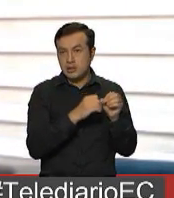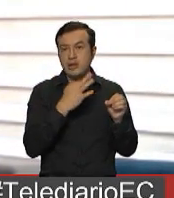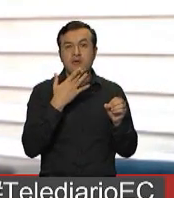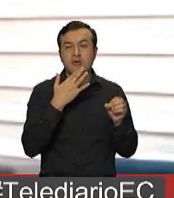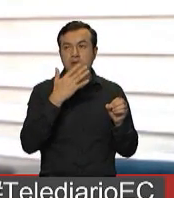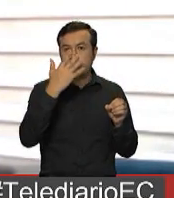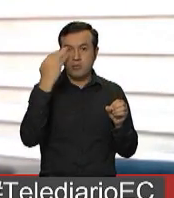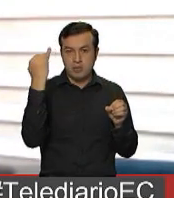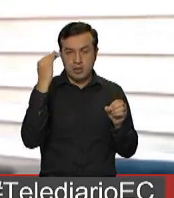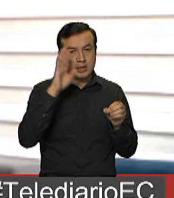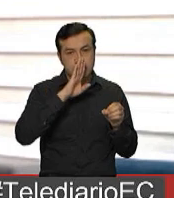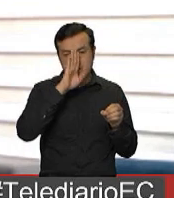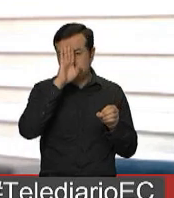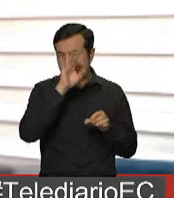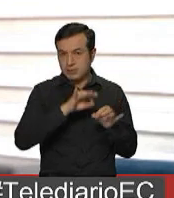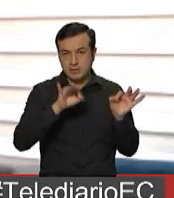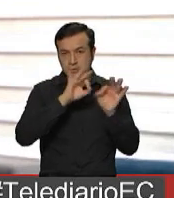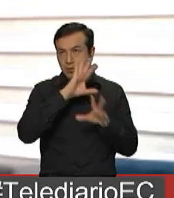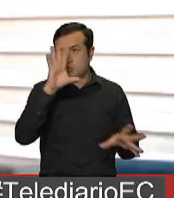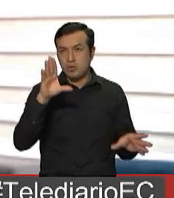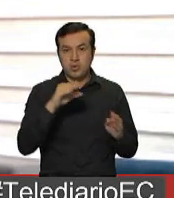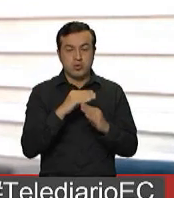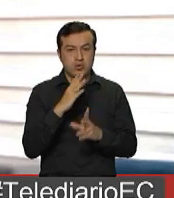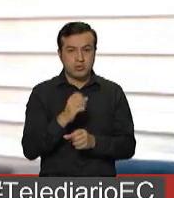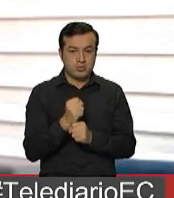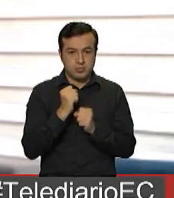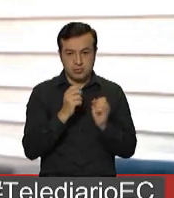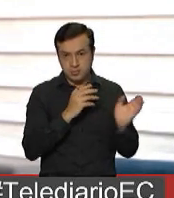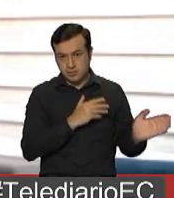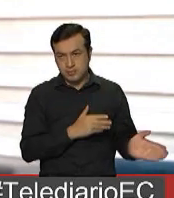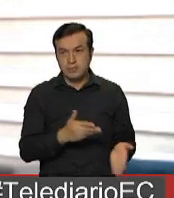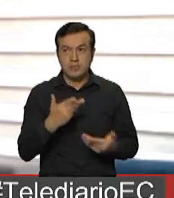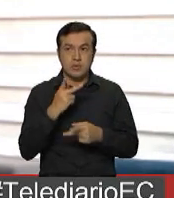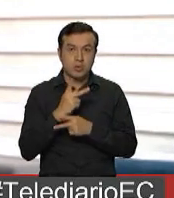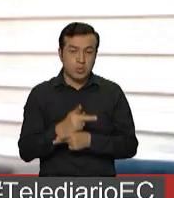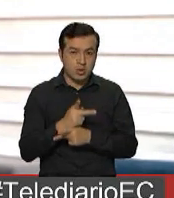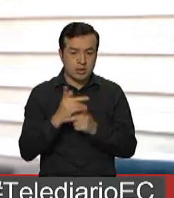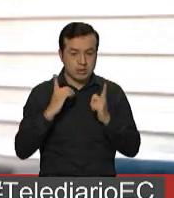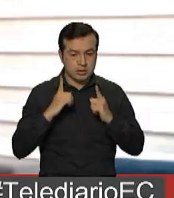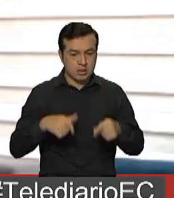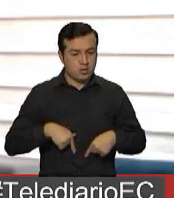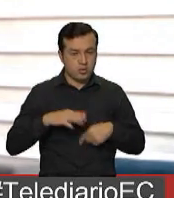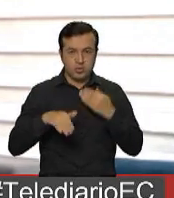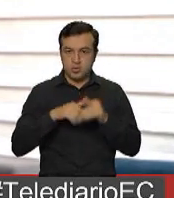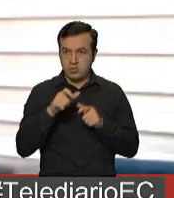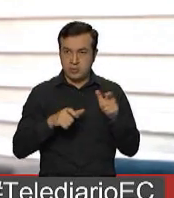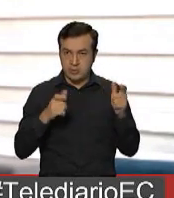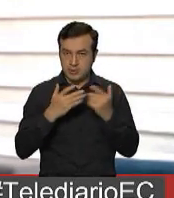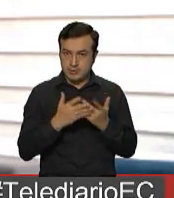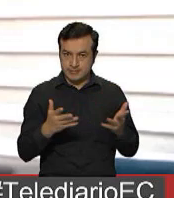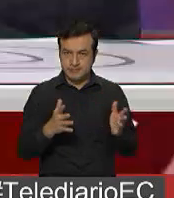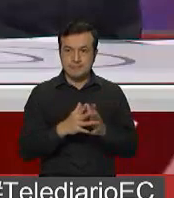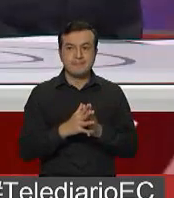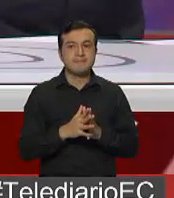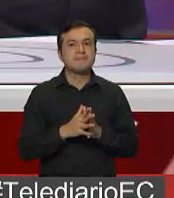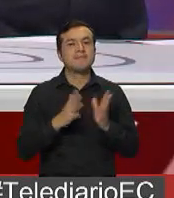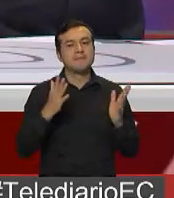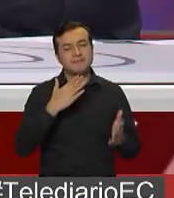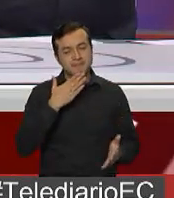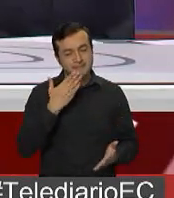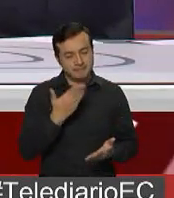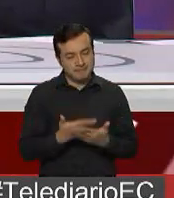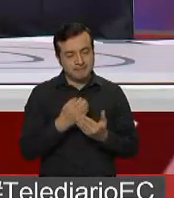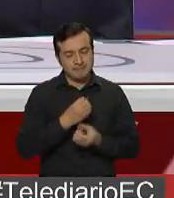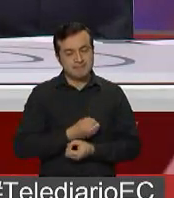verde, siempre manteniendo todos los niveles de bioseguridad para cuidar la salud de todas y de todos. De acuerdo, director. Muchas gracias